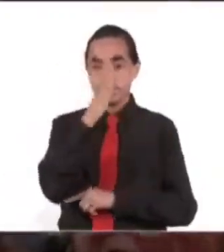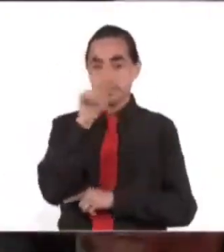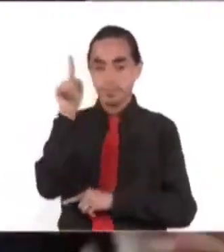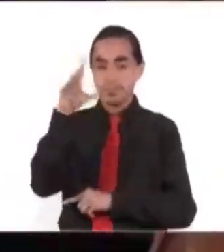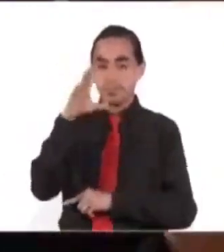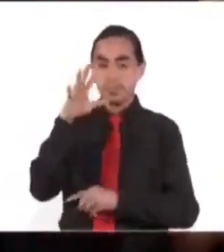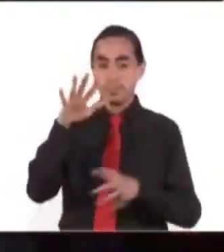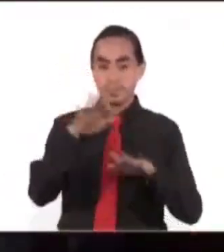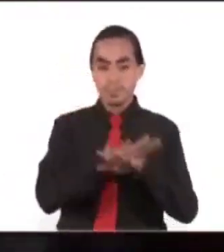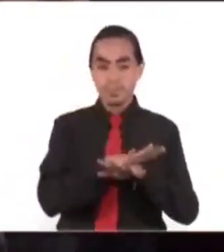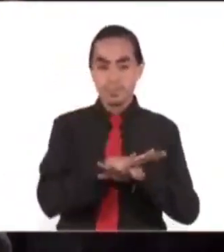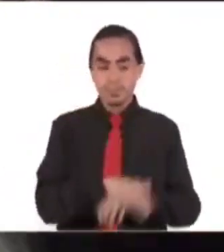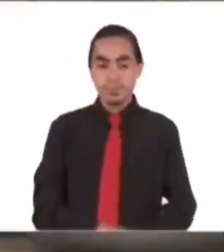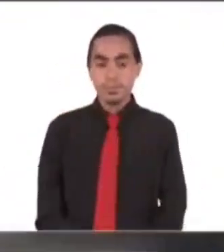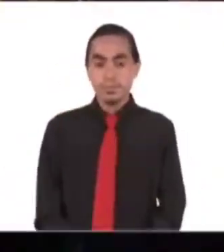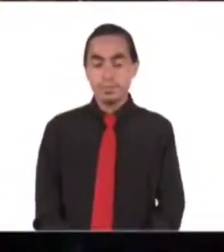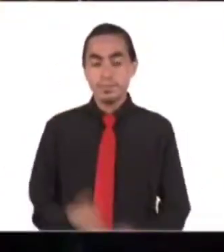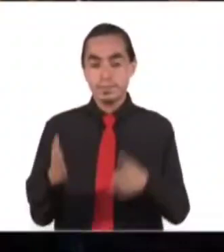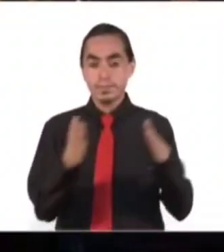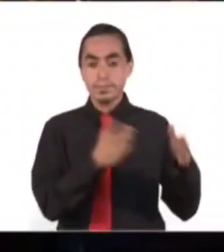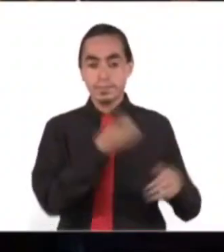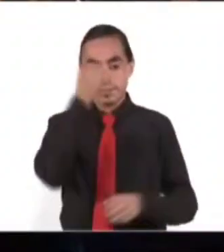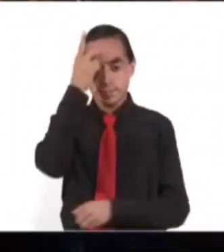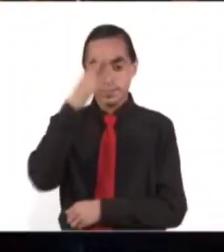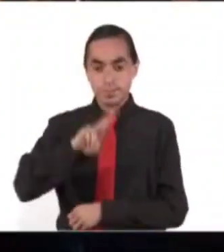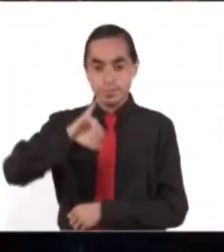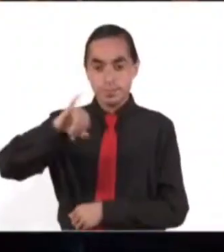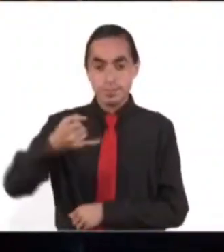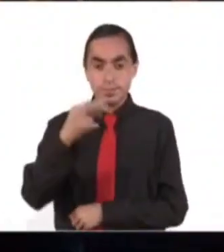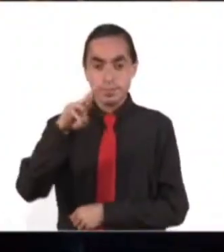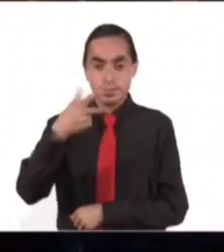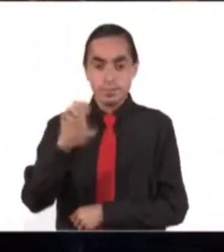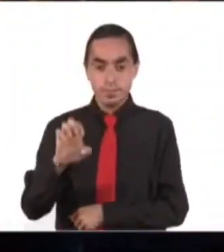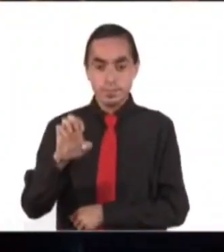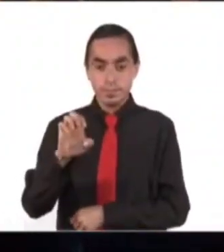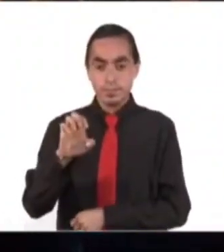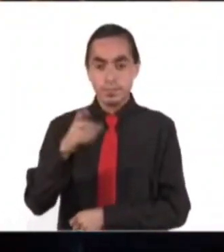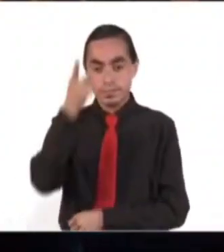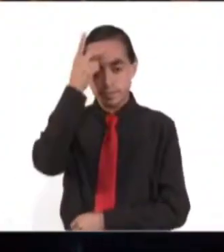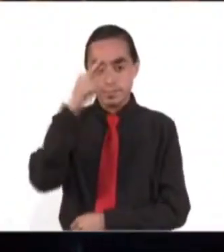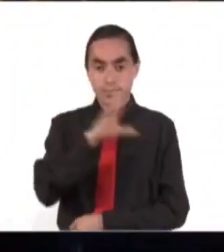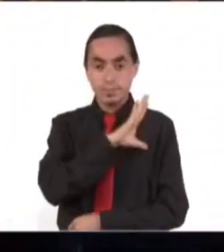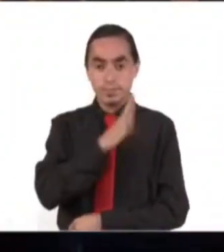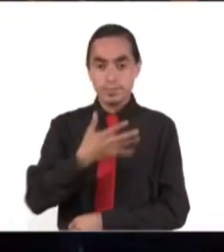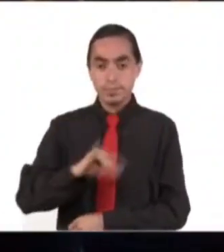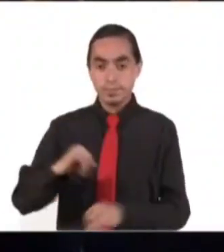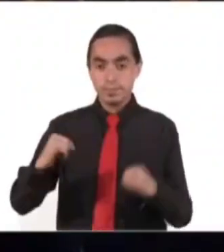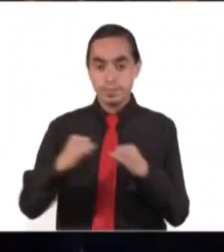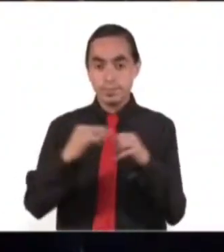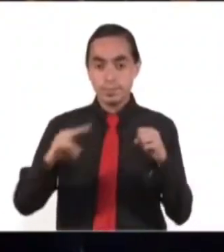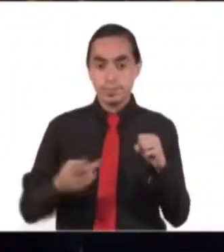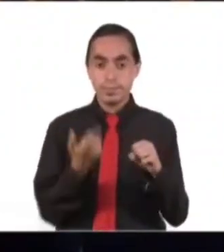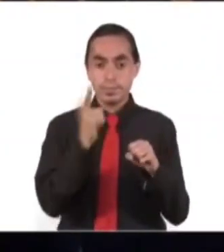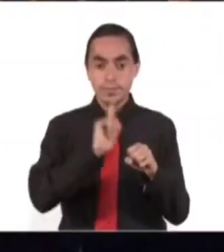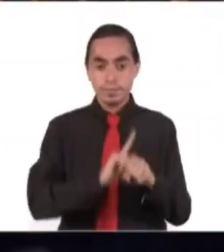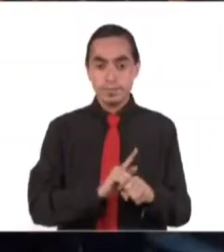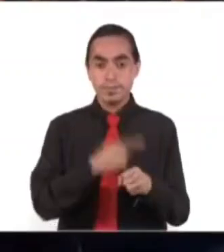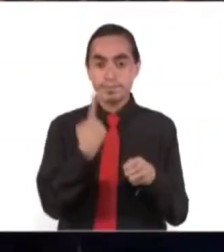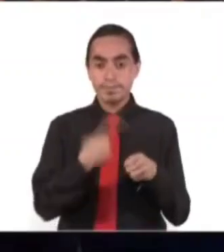El doctor Jorge Salas Hernández, director general del Instituto Nacional de Enfermedades